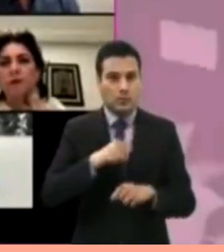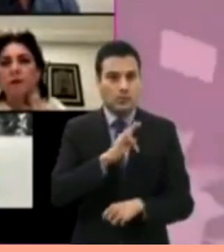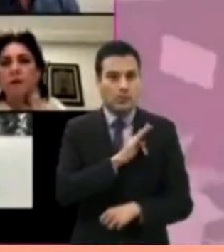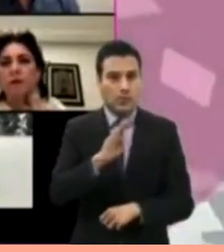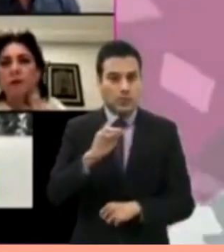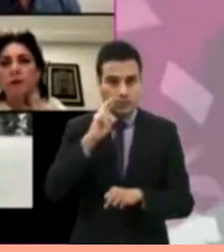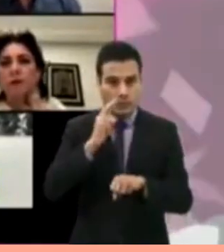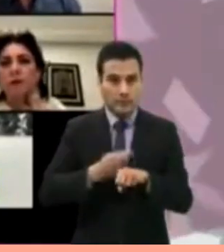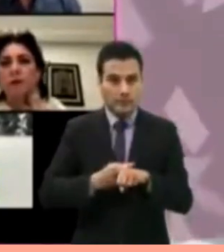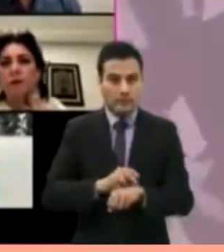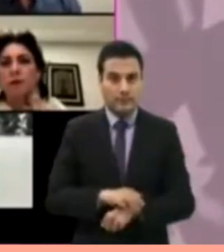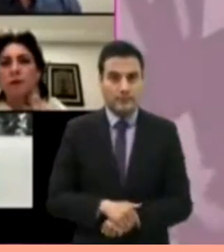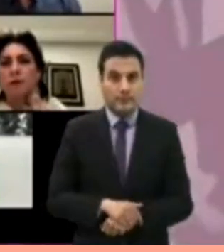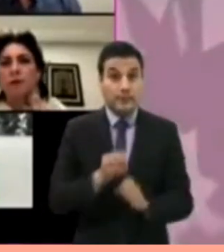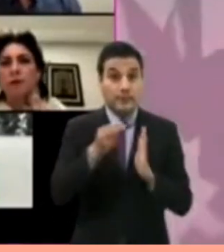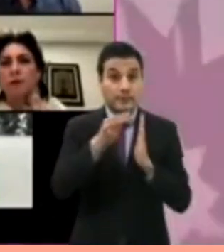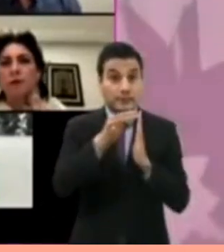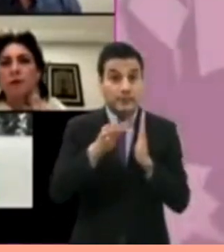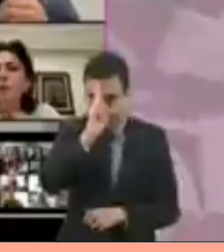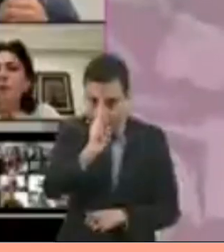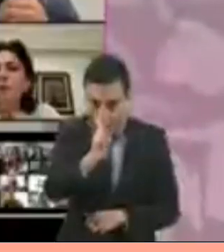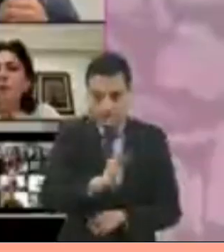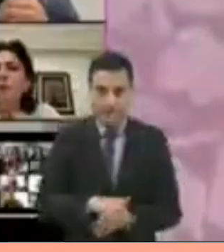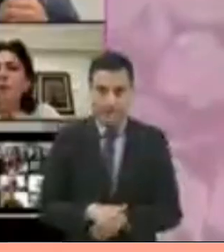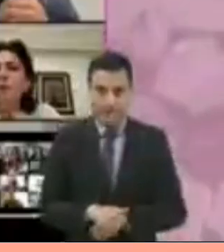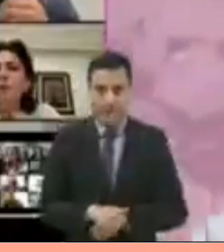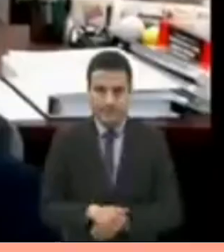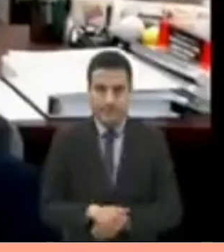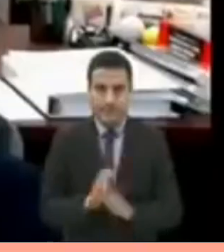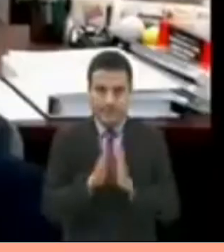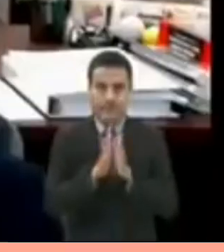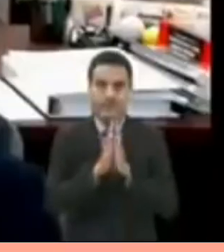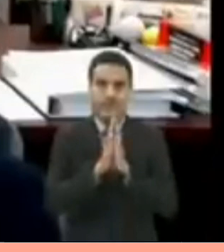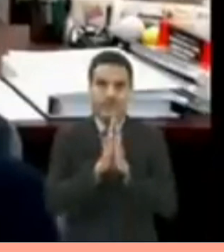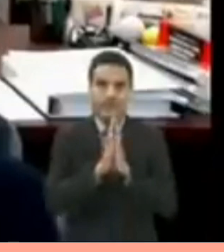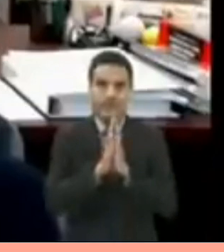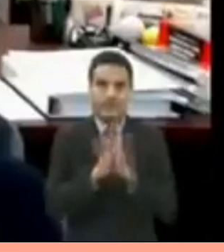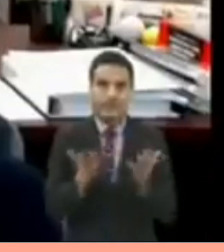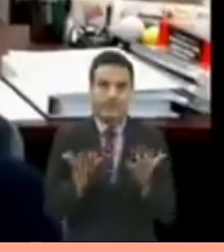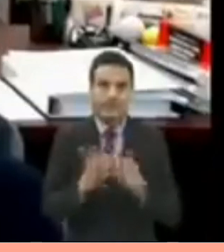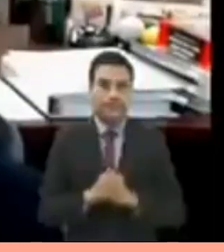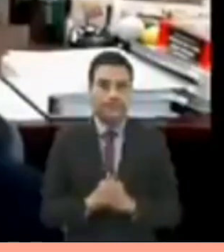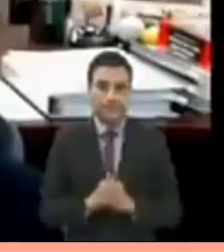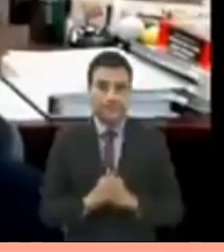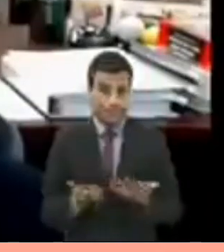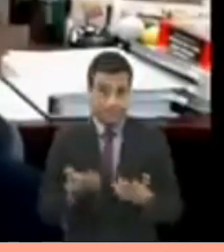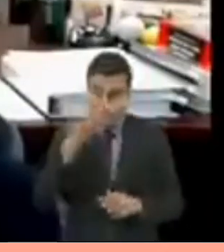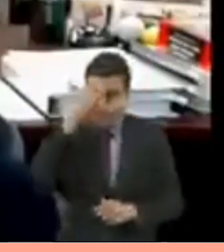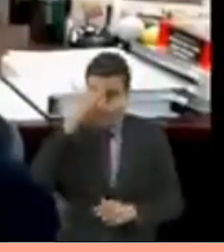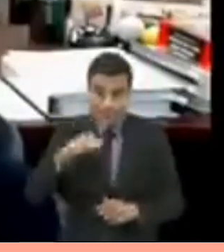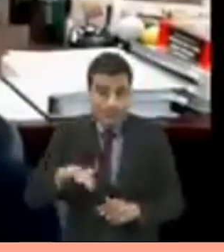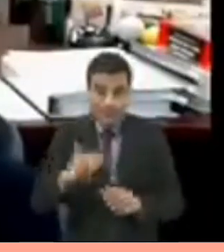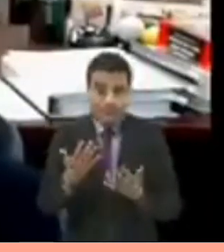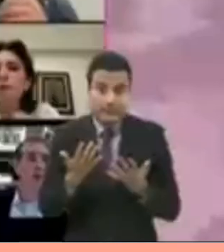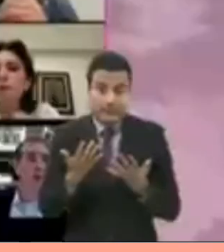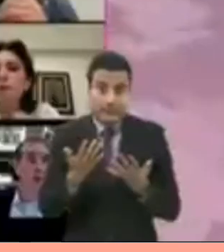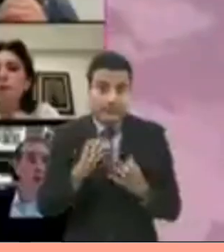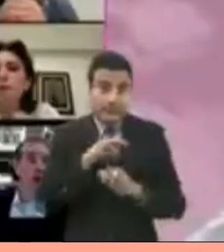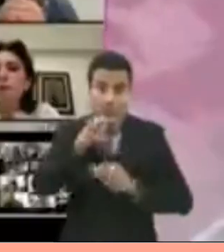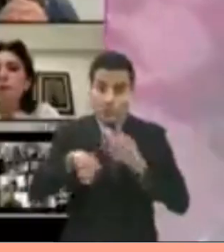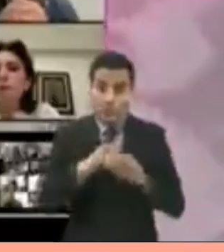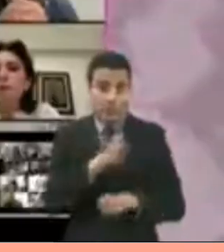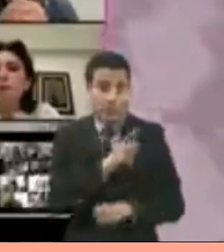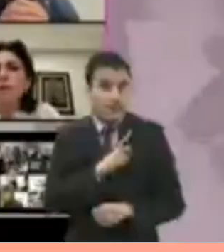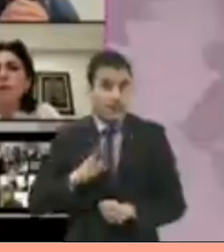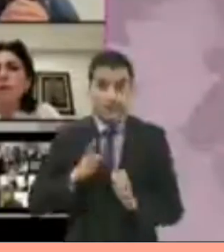acostumbrados a las normas. Que todos, para que una... Como ocurre en democracia, que todos nos ceñamos a